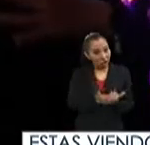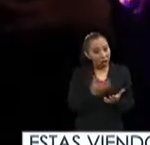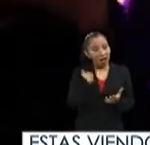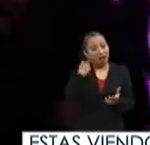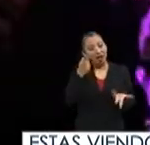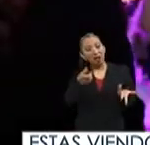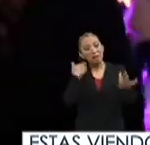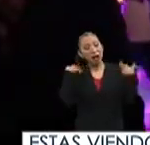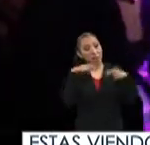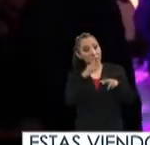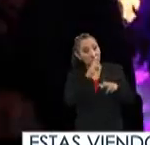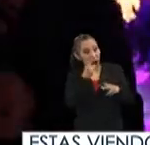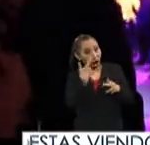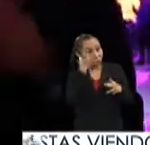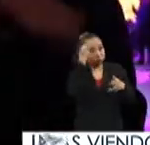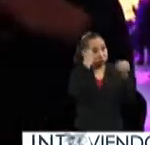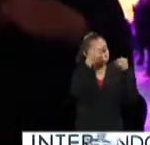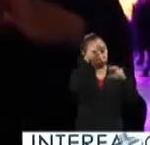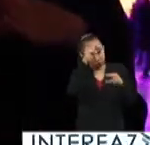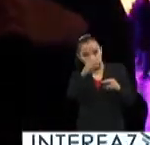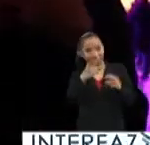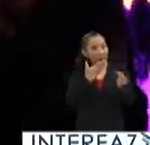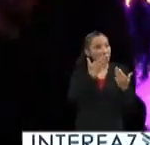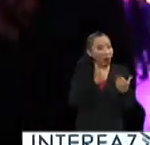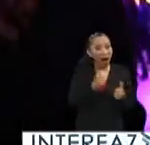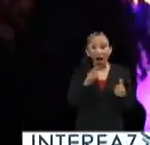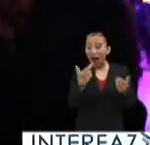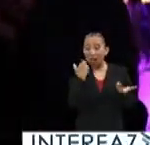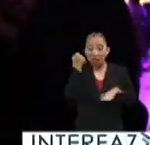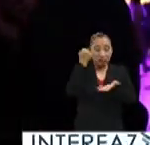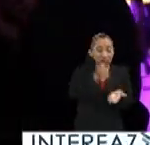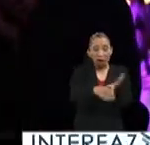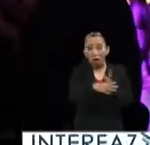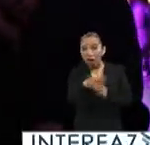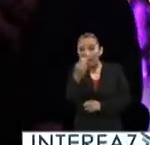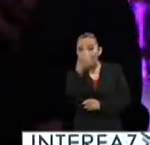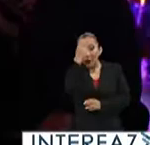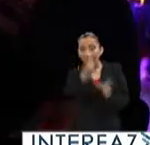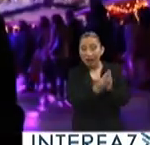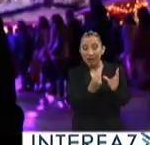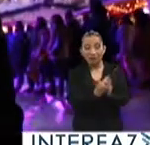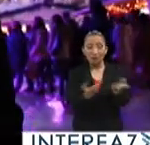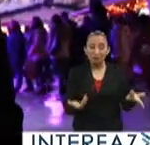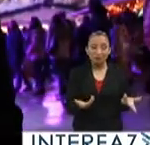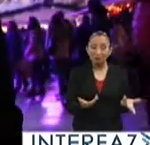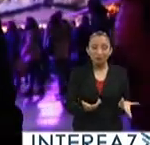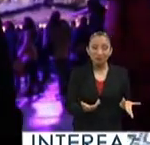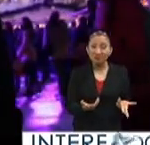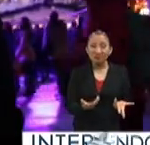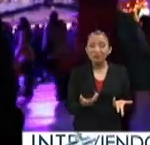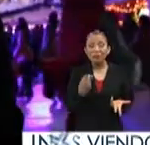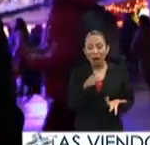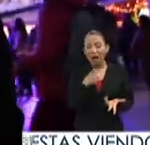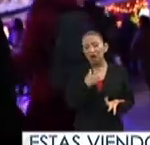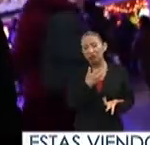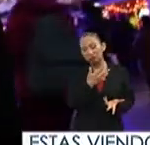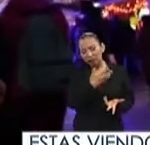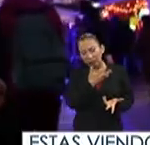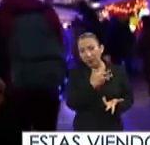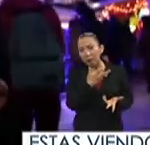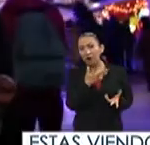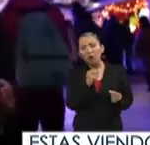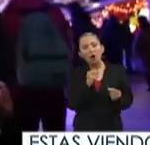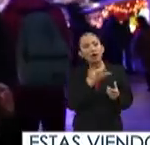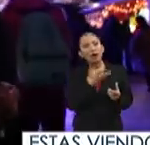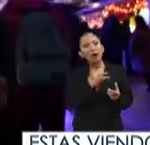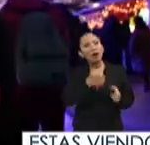los docentes no son los mejores preparados, no contamos con los recursos necesarios para las clases, pero creo que no